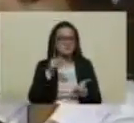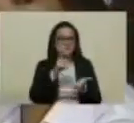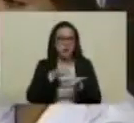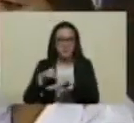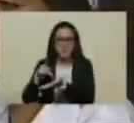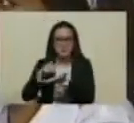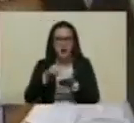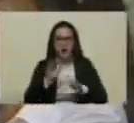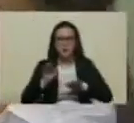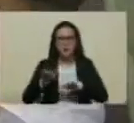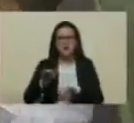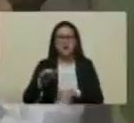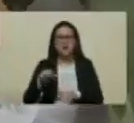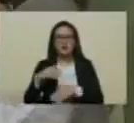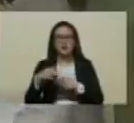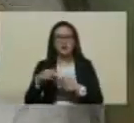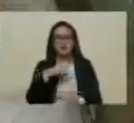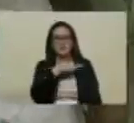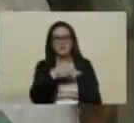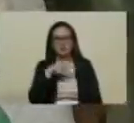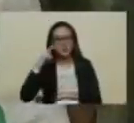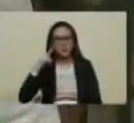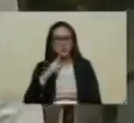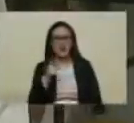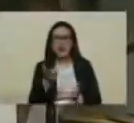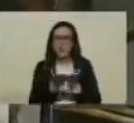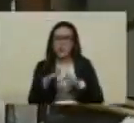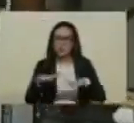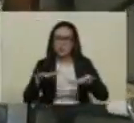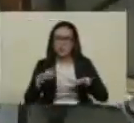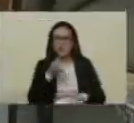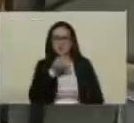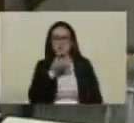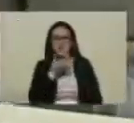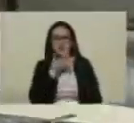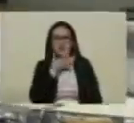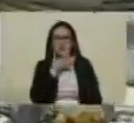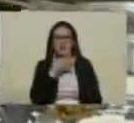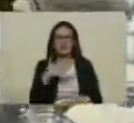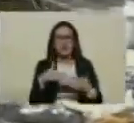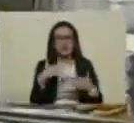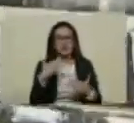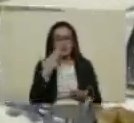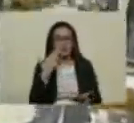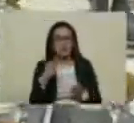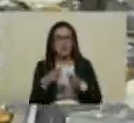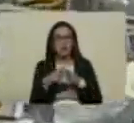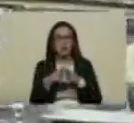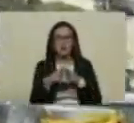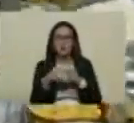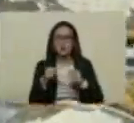bolivariana, y muy contento. Esta escuela es bellísima, una escuela con generación de punta, con toda